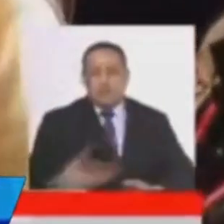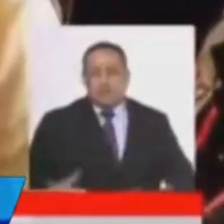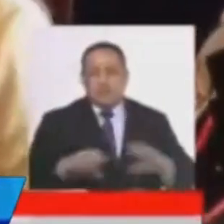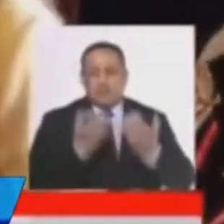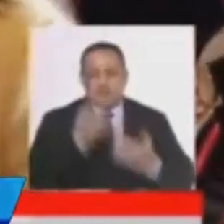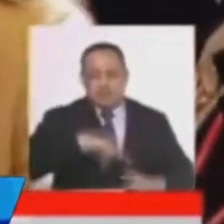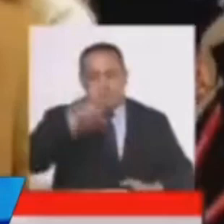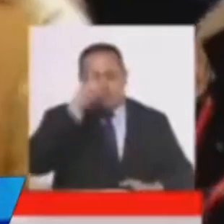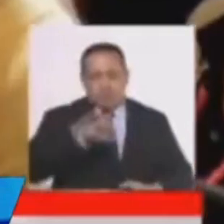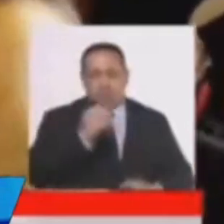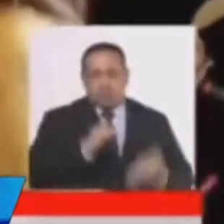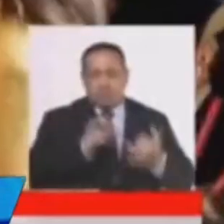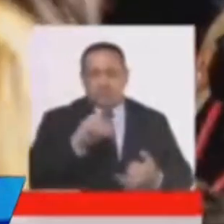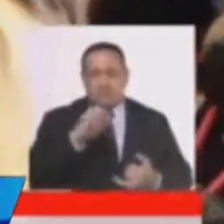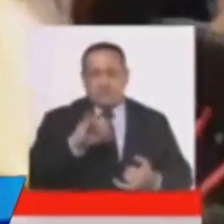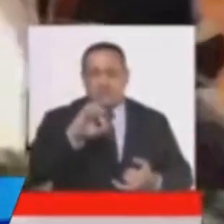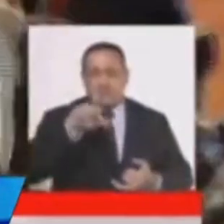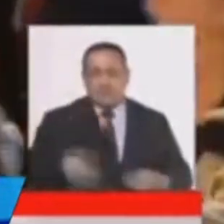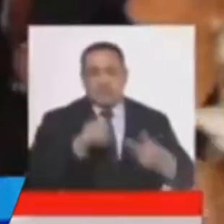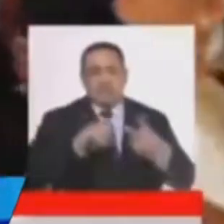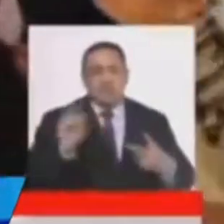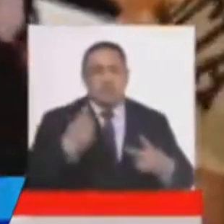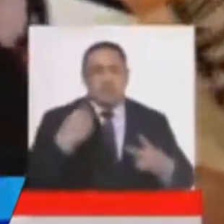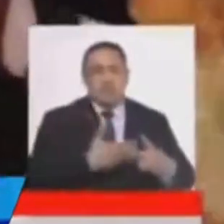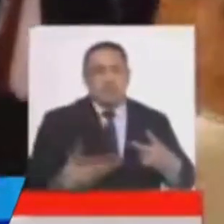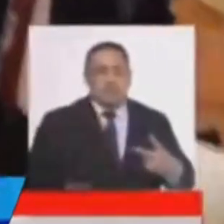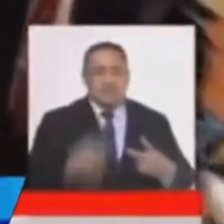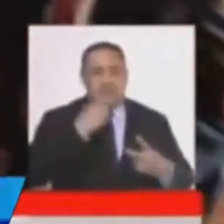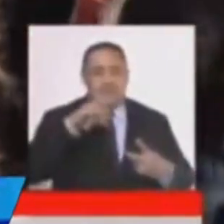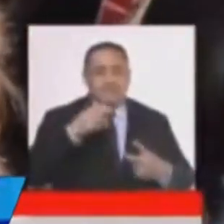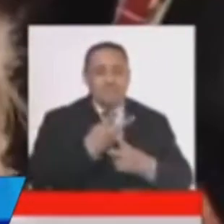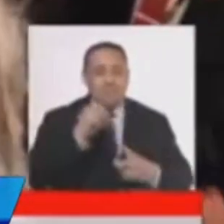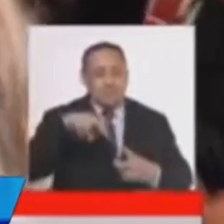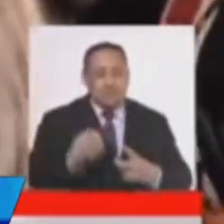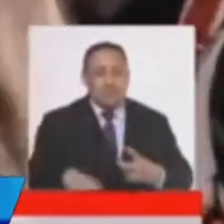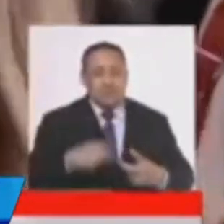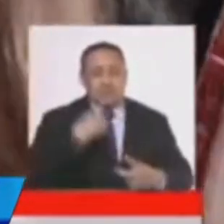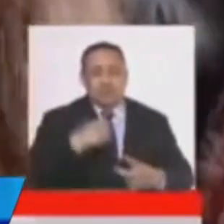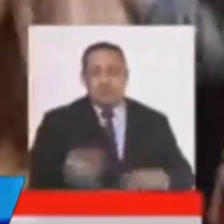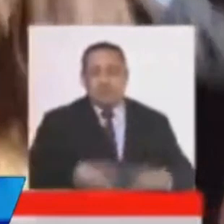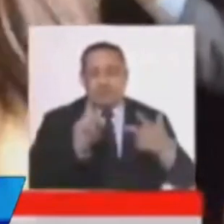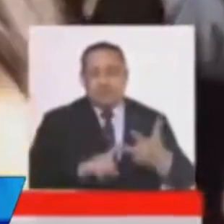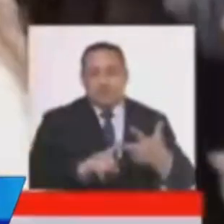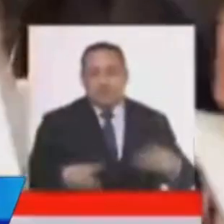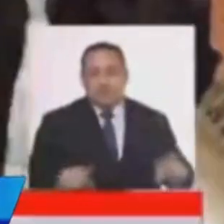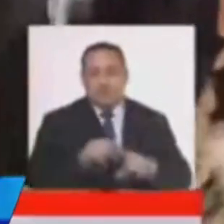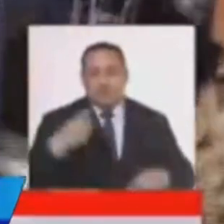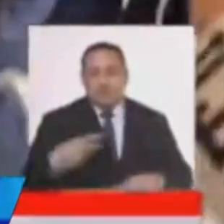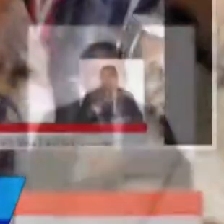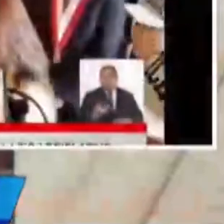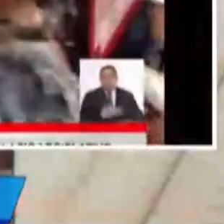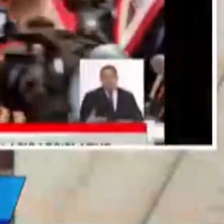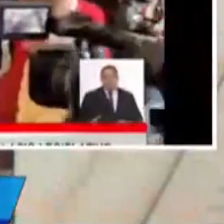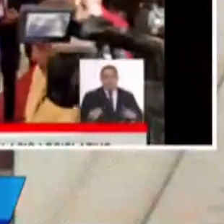de la democracia. Todos podemos jugar en diferentes partidos, de diferente lado, pero la cancha